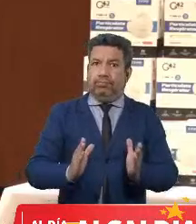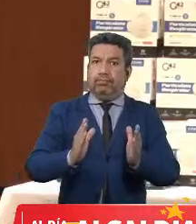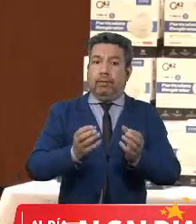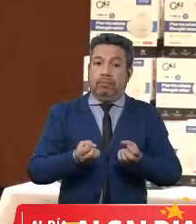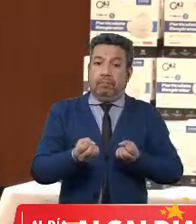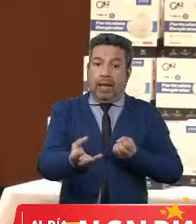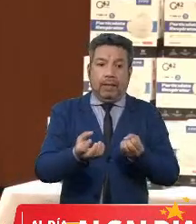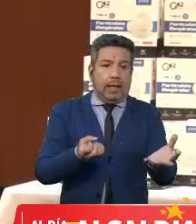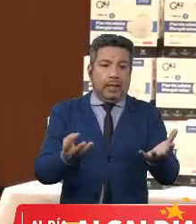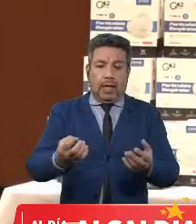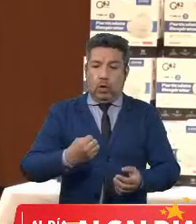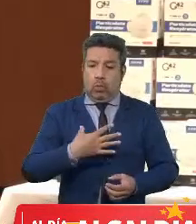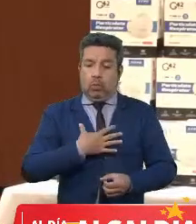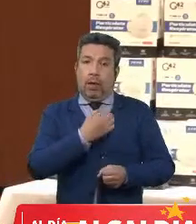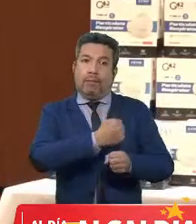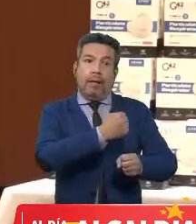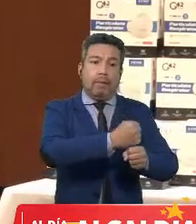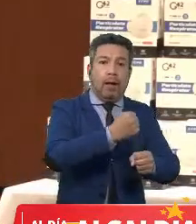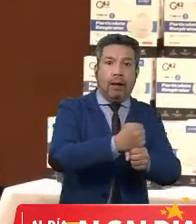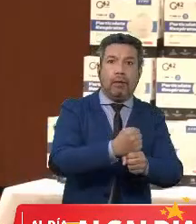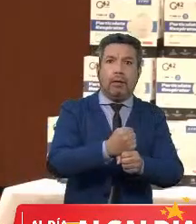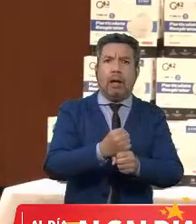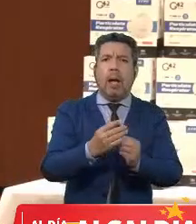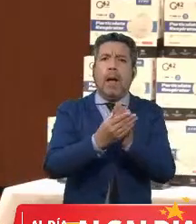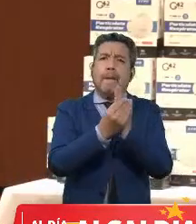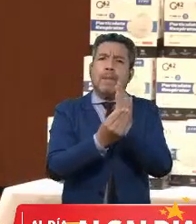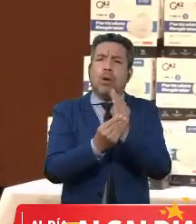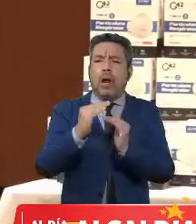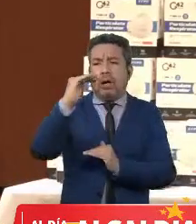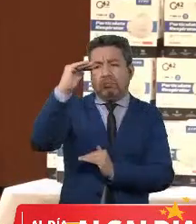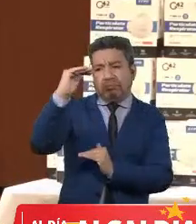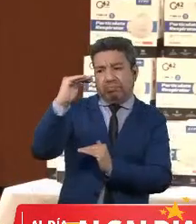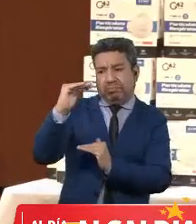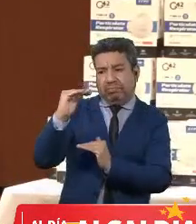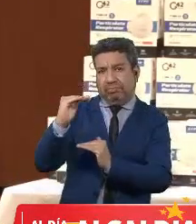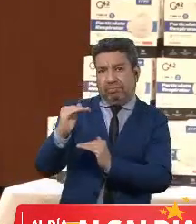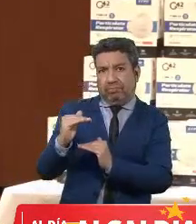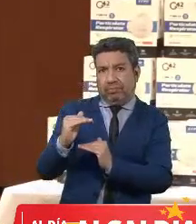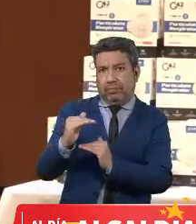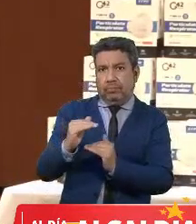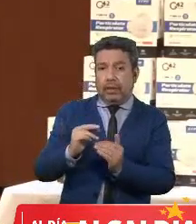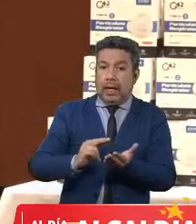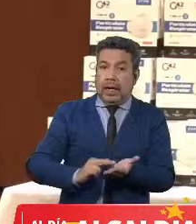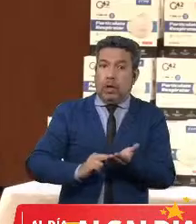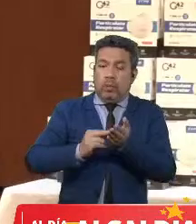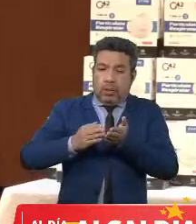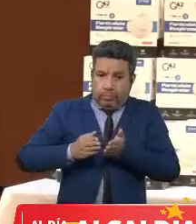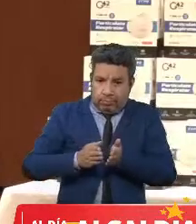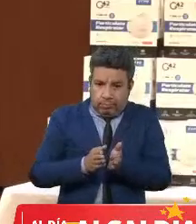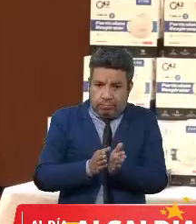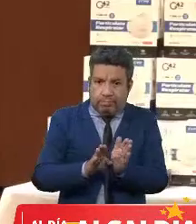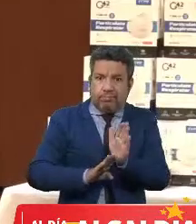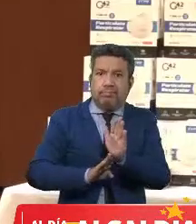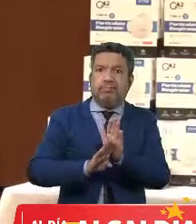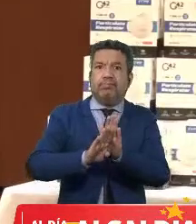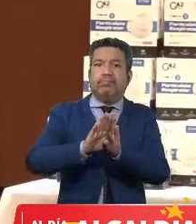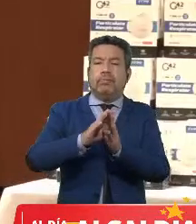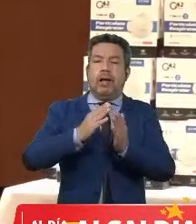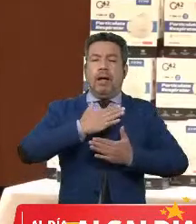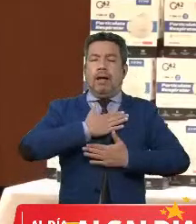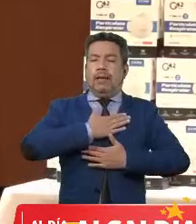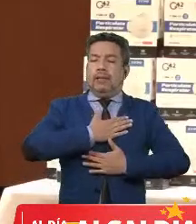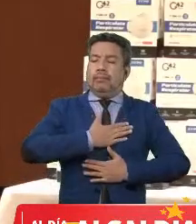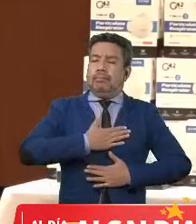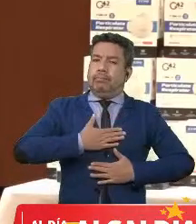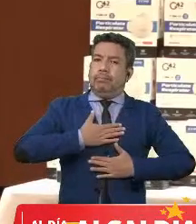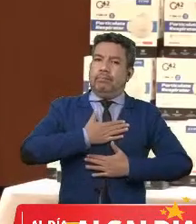empleos, volver a disminuir pobreza, recuperar la senda del crecimiento, de la tranquilidad, que es a lo